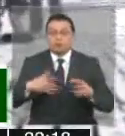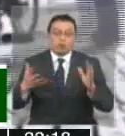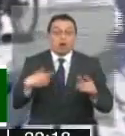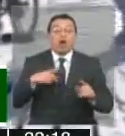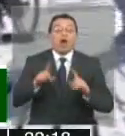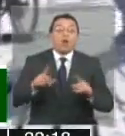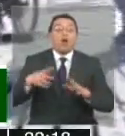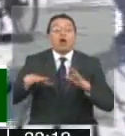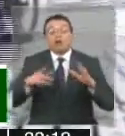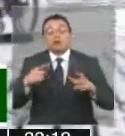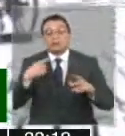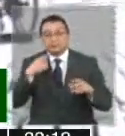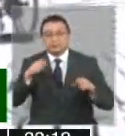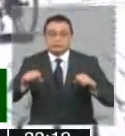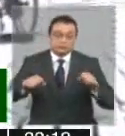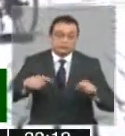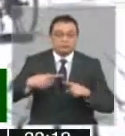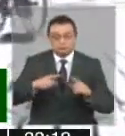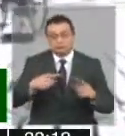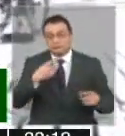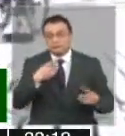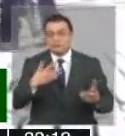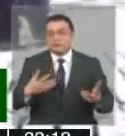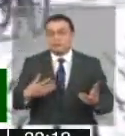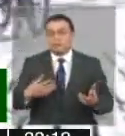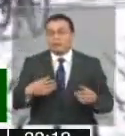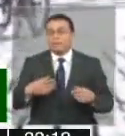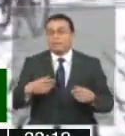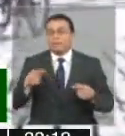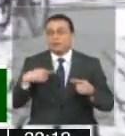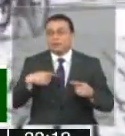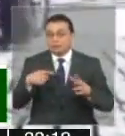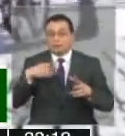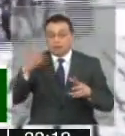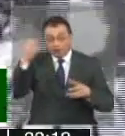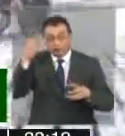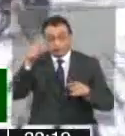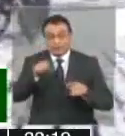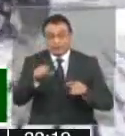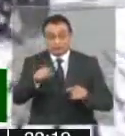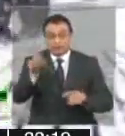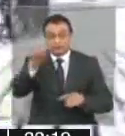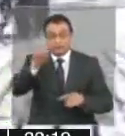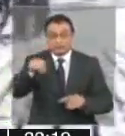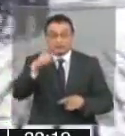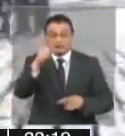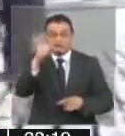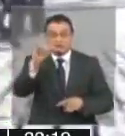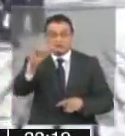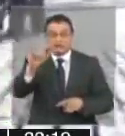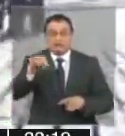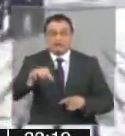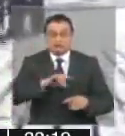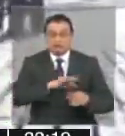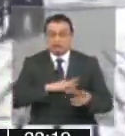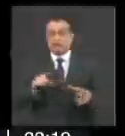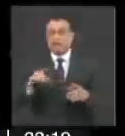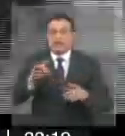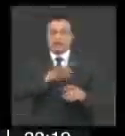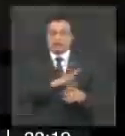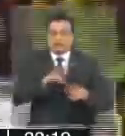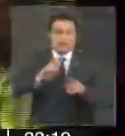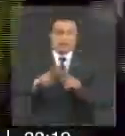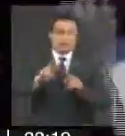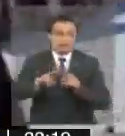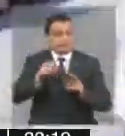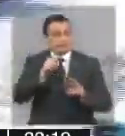malos, porque sí. Es que en nieve, que aprendí con ellos, que los centros aquí de Chile en realidad no están muy